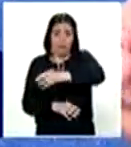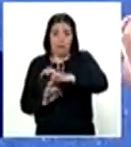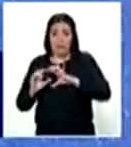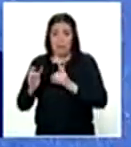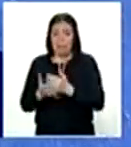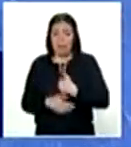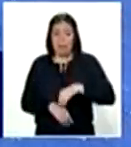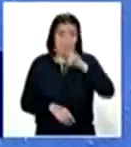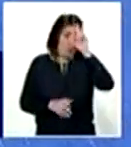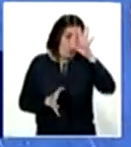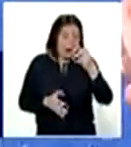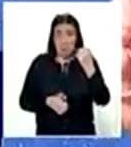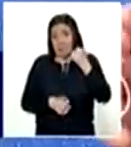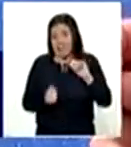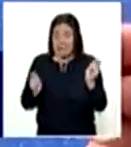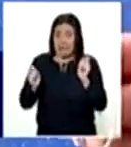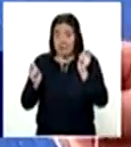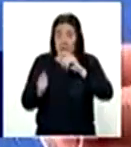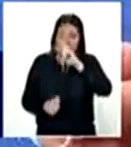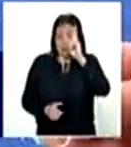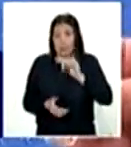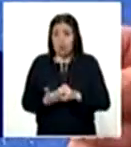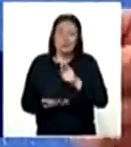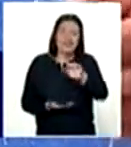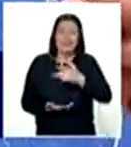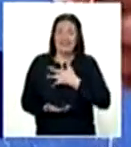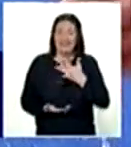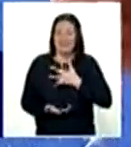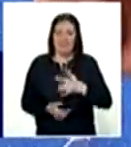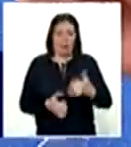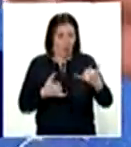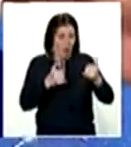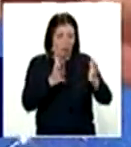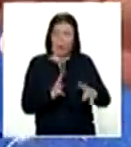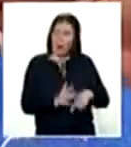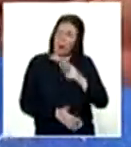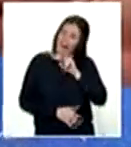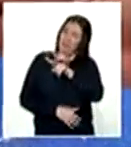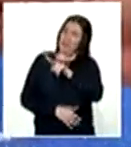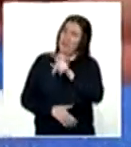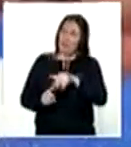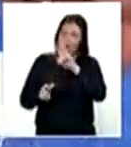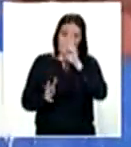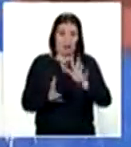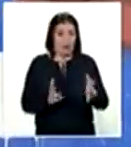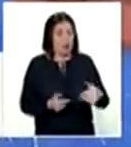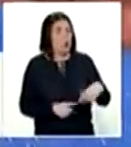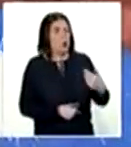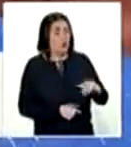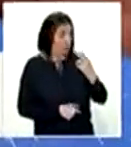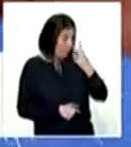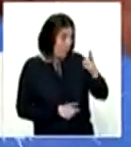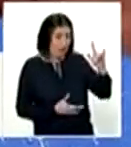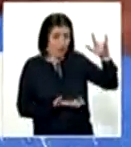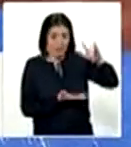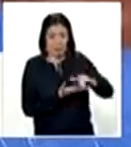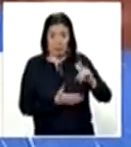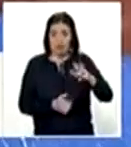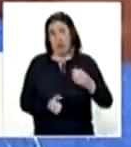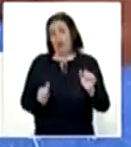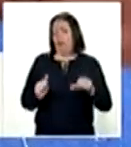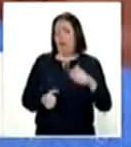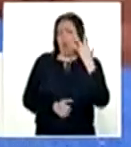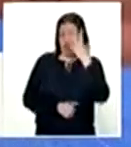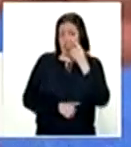peruanos bailando, festejando nuestra patria. ¿Qué sensación tiene un jugador cuando ve tanta emotividad de parte de los peruanos? No, te vi en el aeropuerto también. Sí,